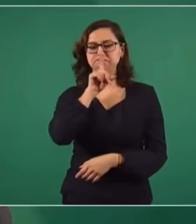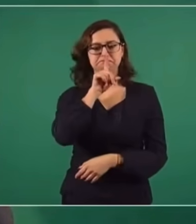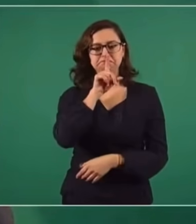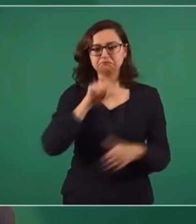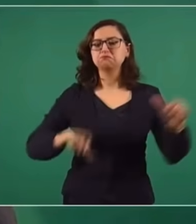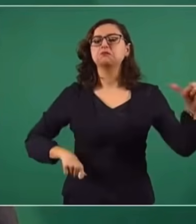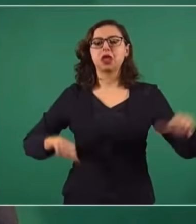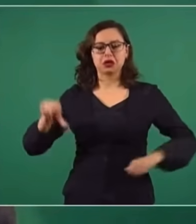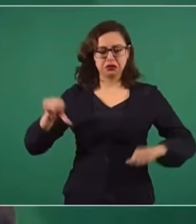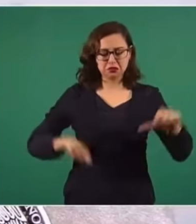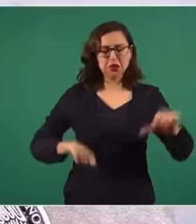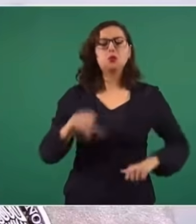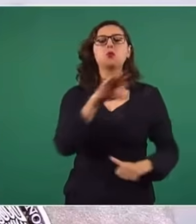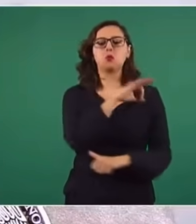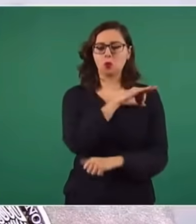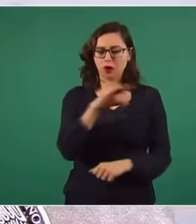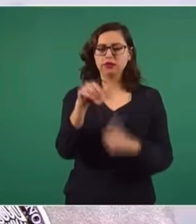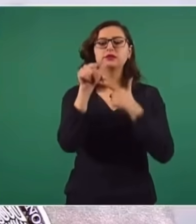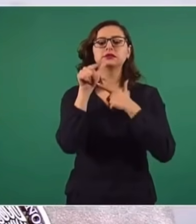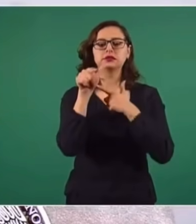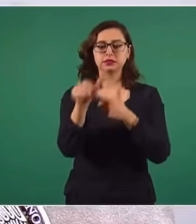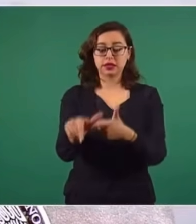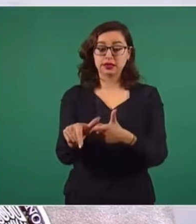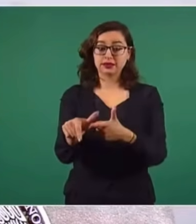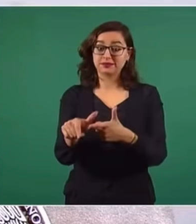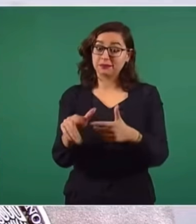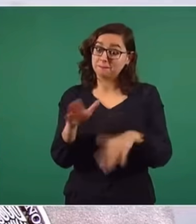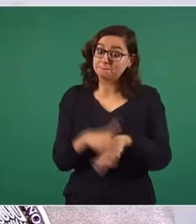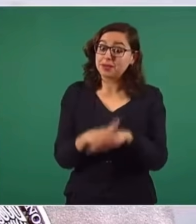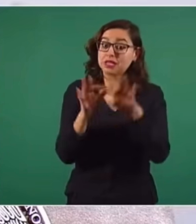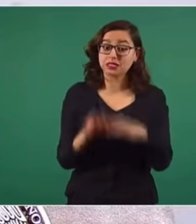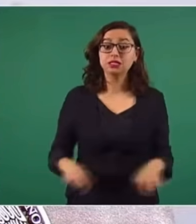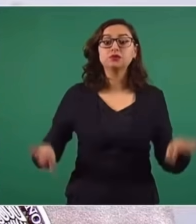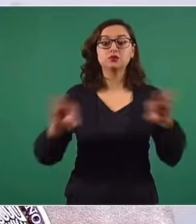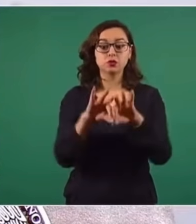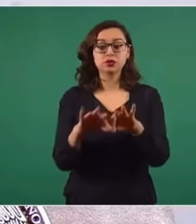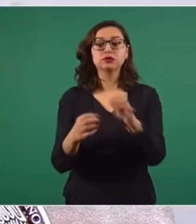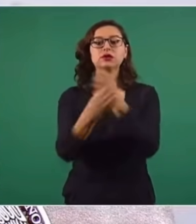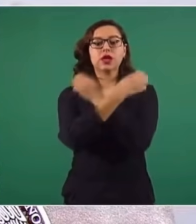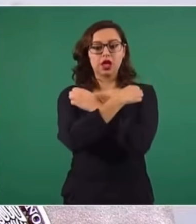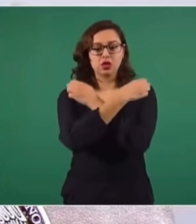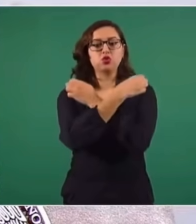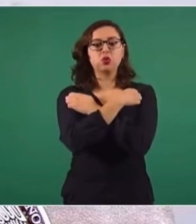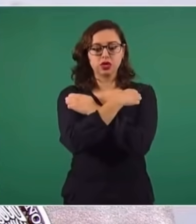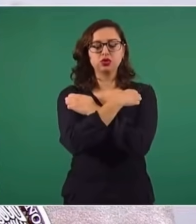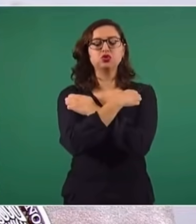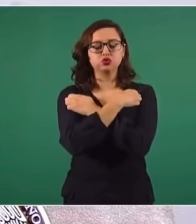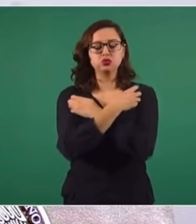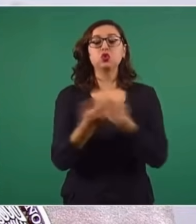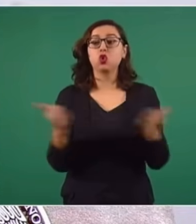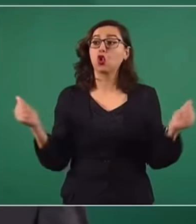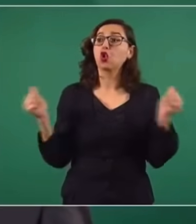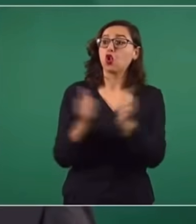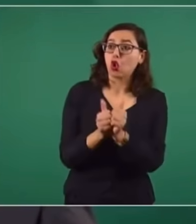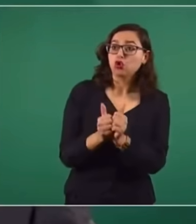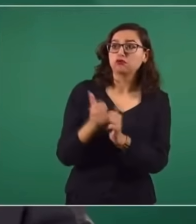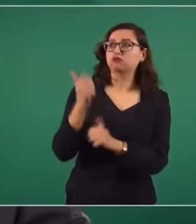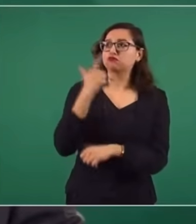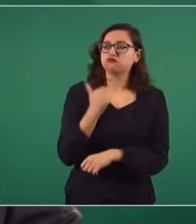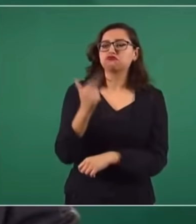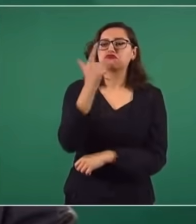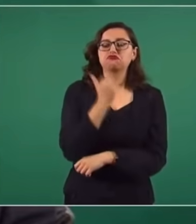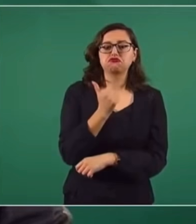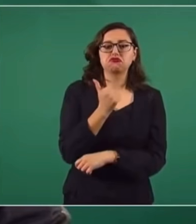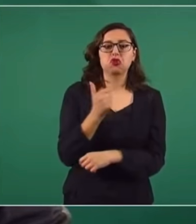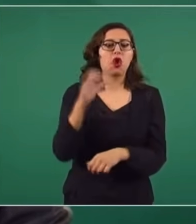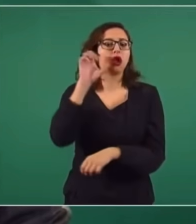actividades públicas, en particular la educación, que no serán sujetas a cierre en el mismo contexto que